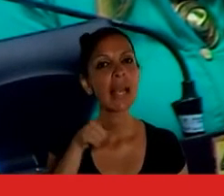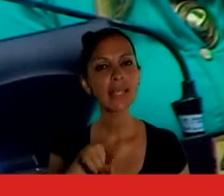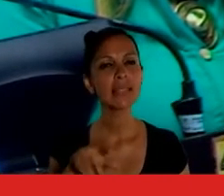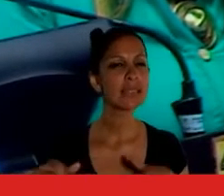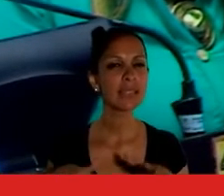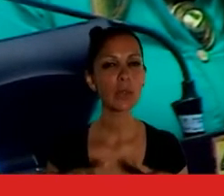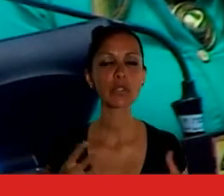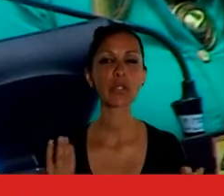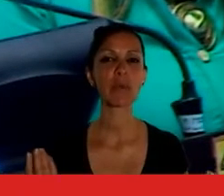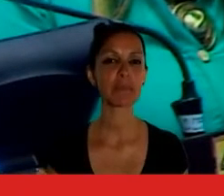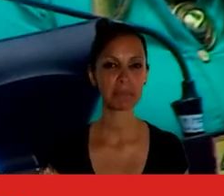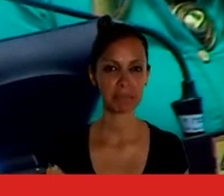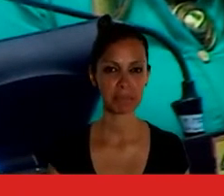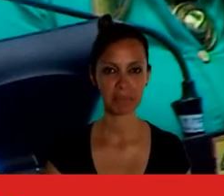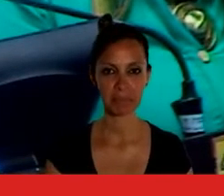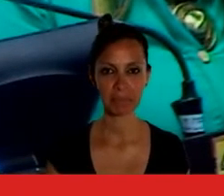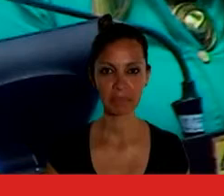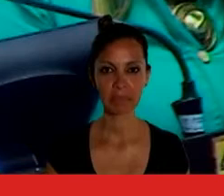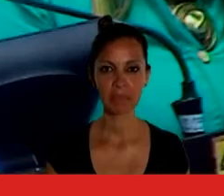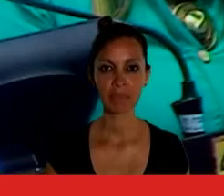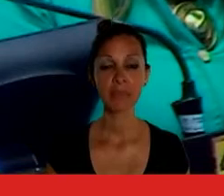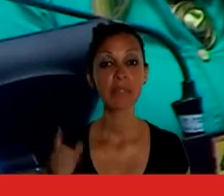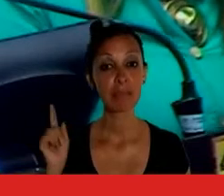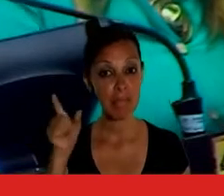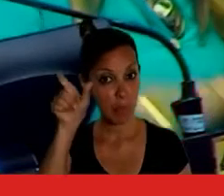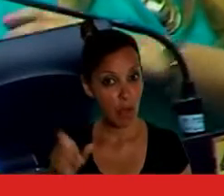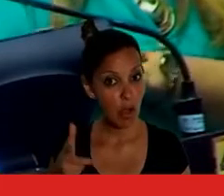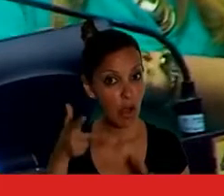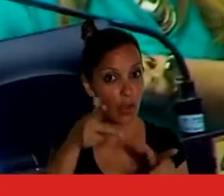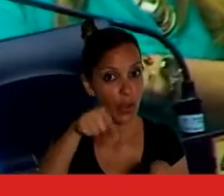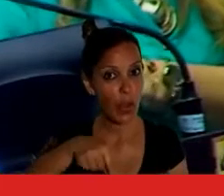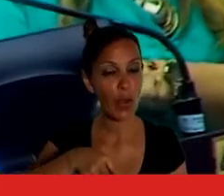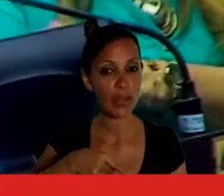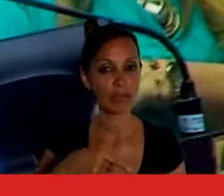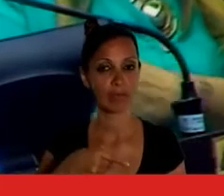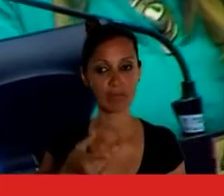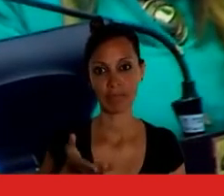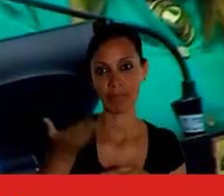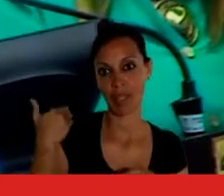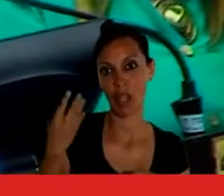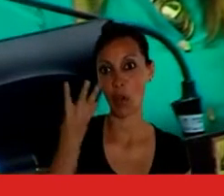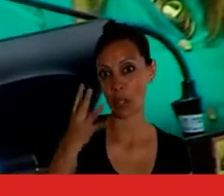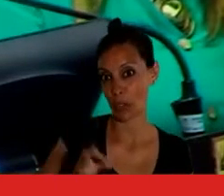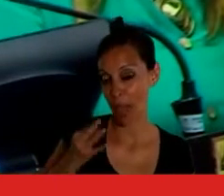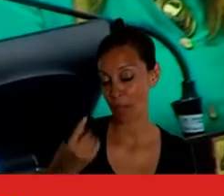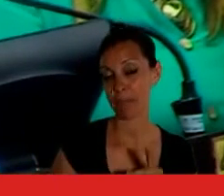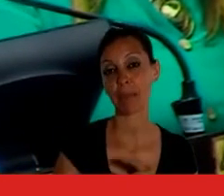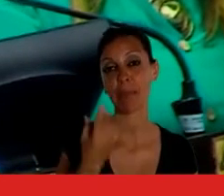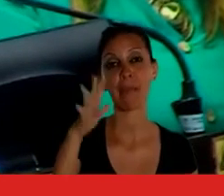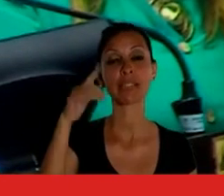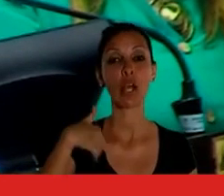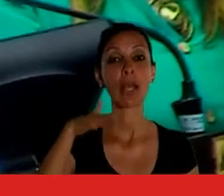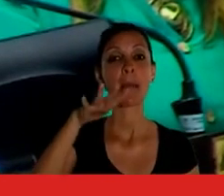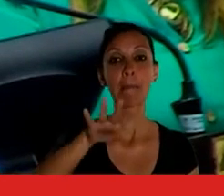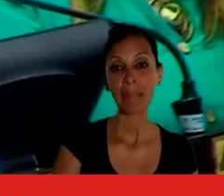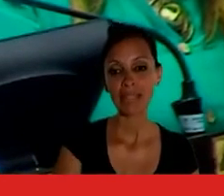porque, y lo dijo en un acto hoy, donde después de 4 años por primera vez oficialmente pisa la